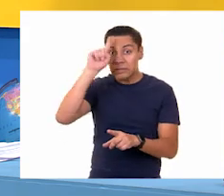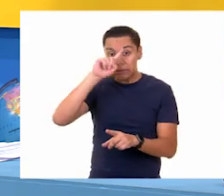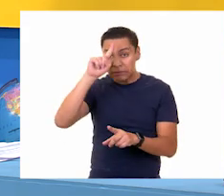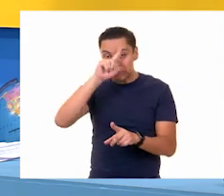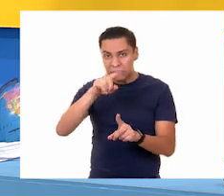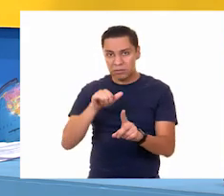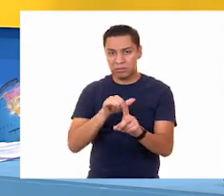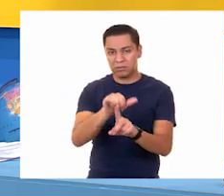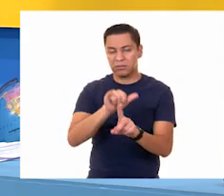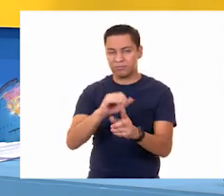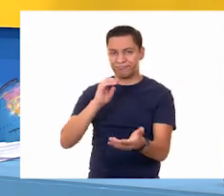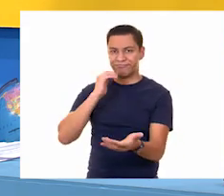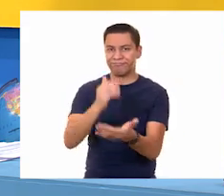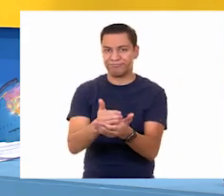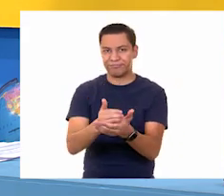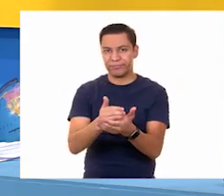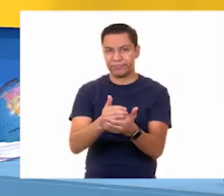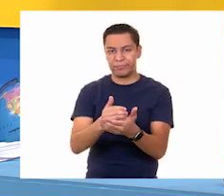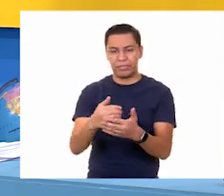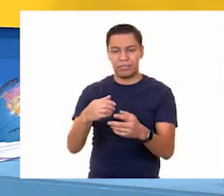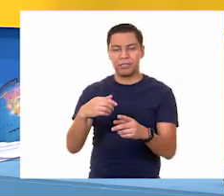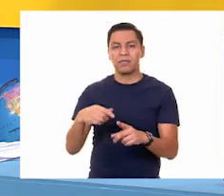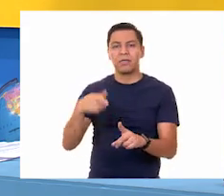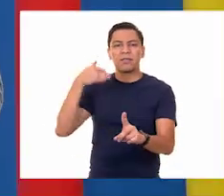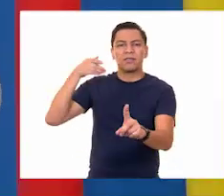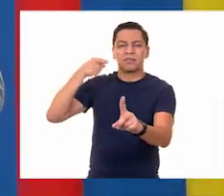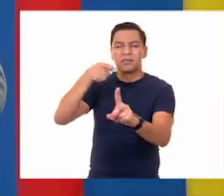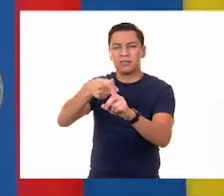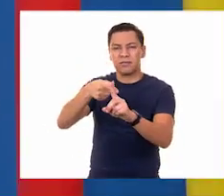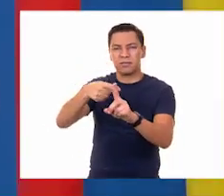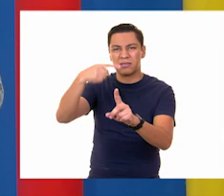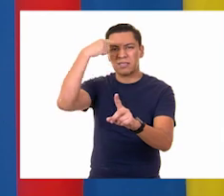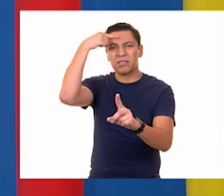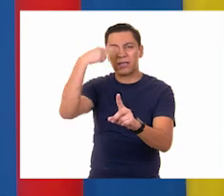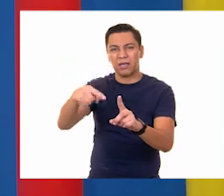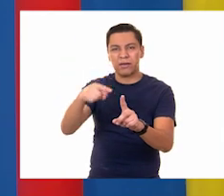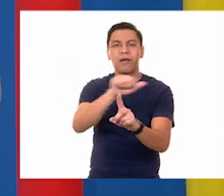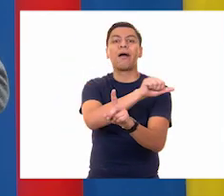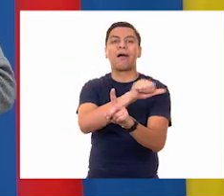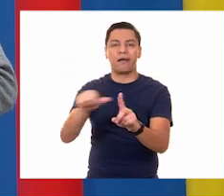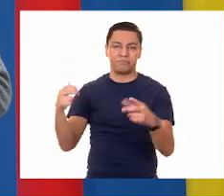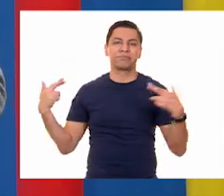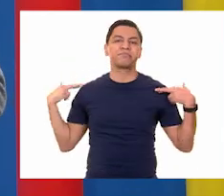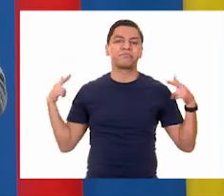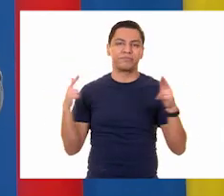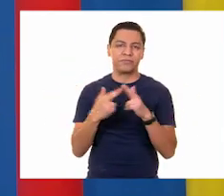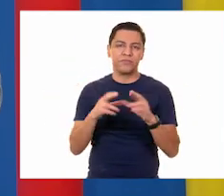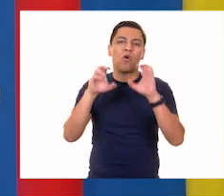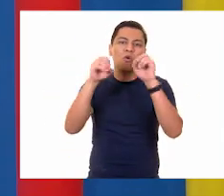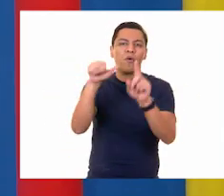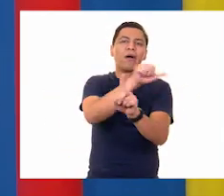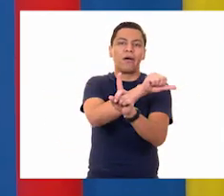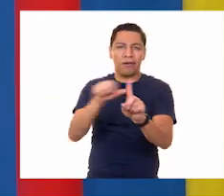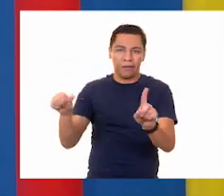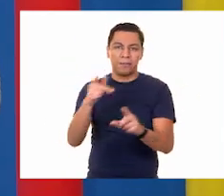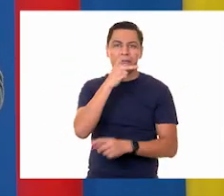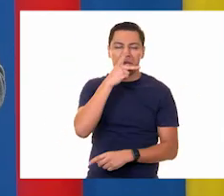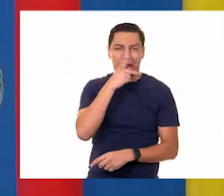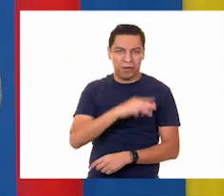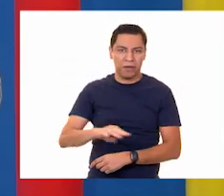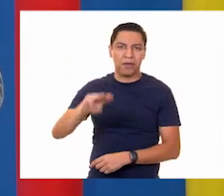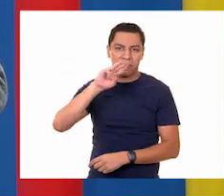que se dirigen a destinatarios muy específicos. Aprendimos que en los trípticos y en otros textos